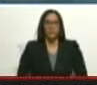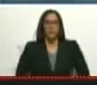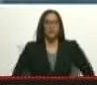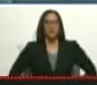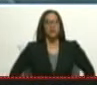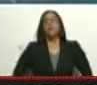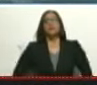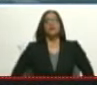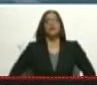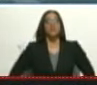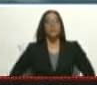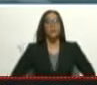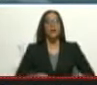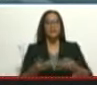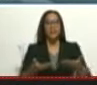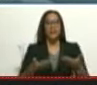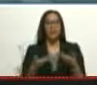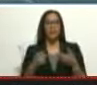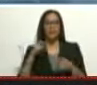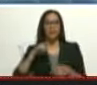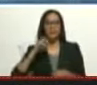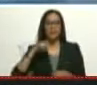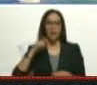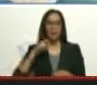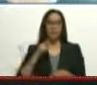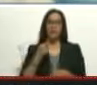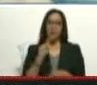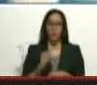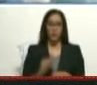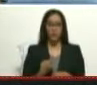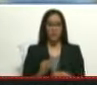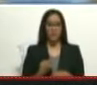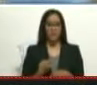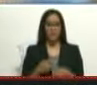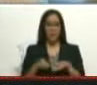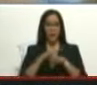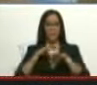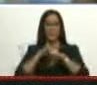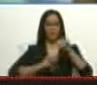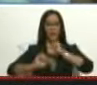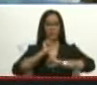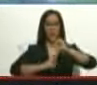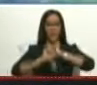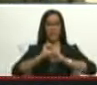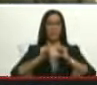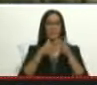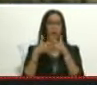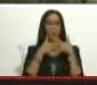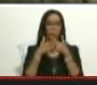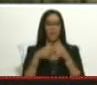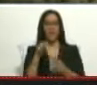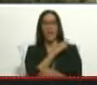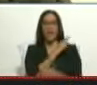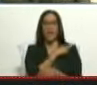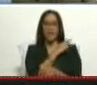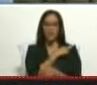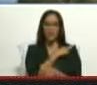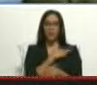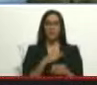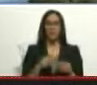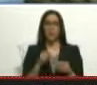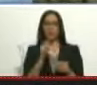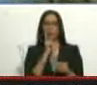para traer lo que necesitaba. Y lo dice el ministro de Defensa de Estados Unidos para entonces, jefe del Pentágono, de